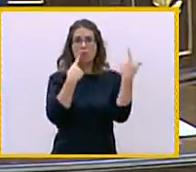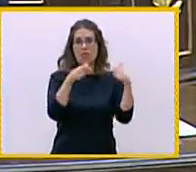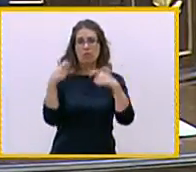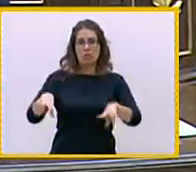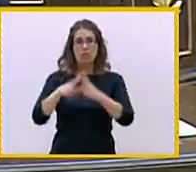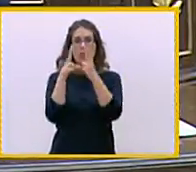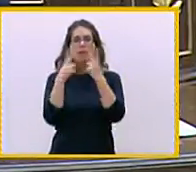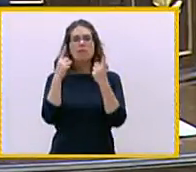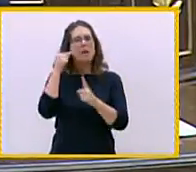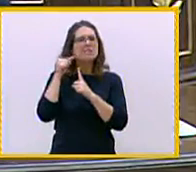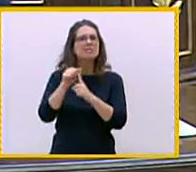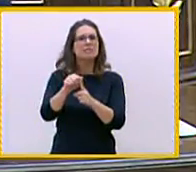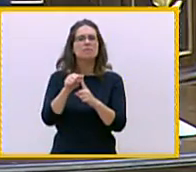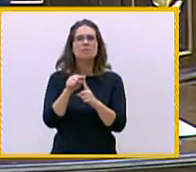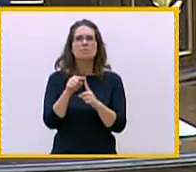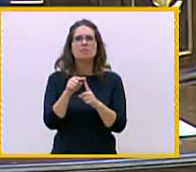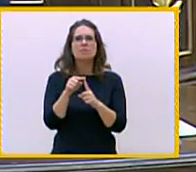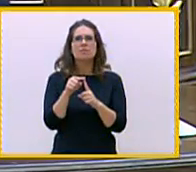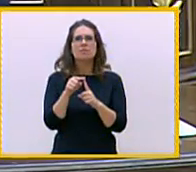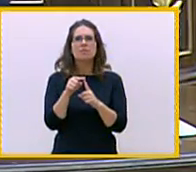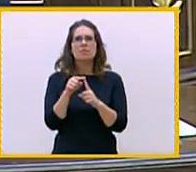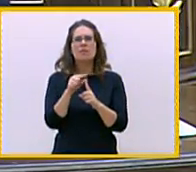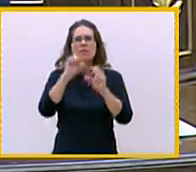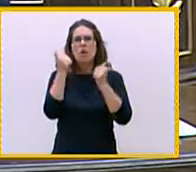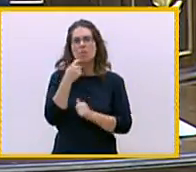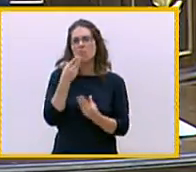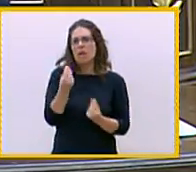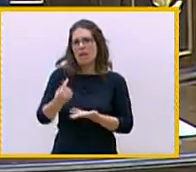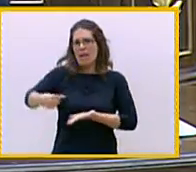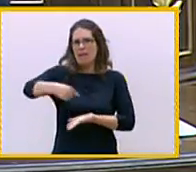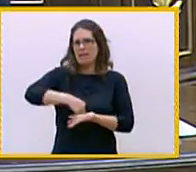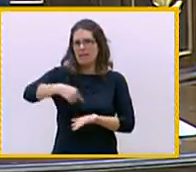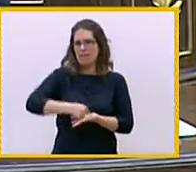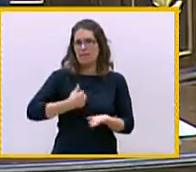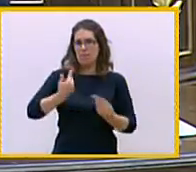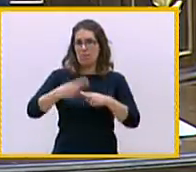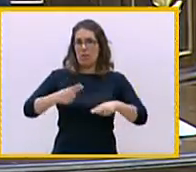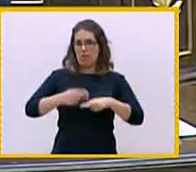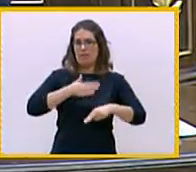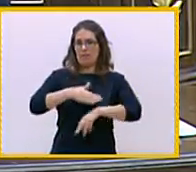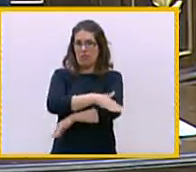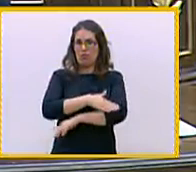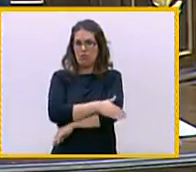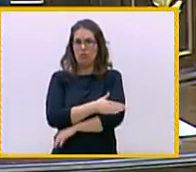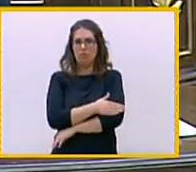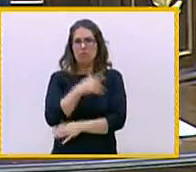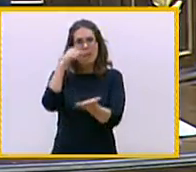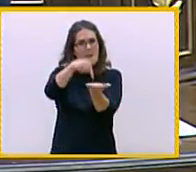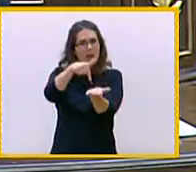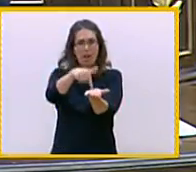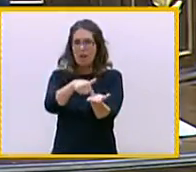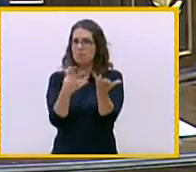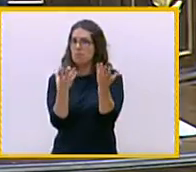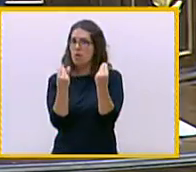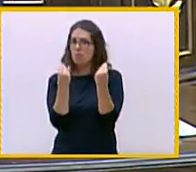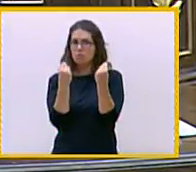tiempos una mirada exigente a nuestro sistema político, reclamando del mismo ejemplaridad y